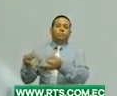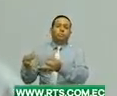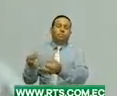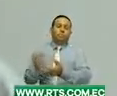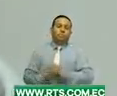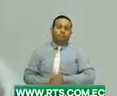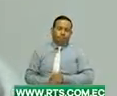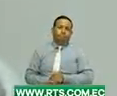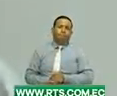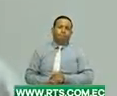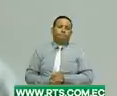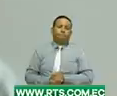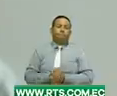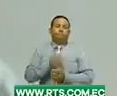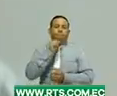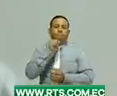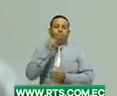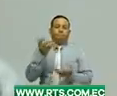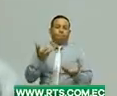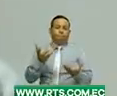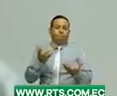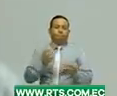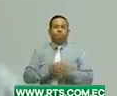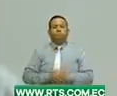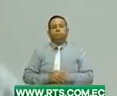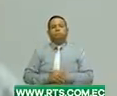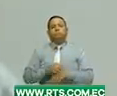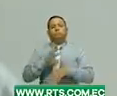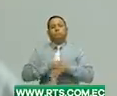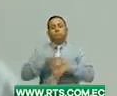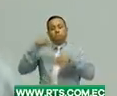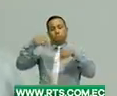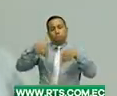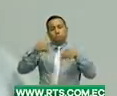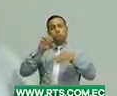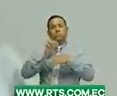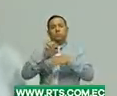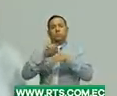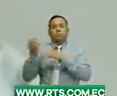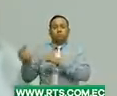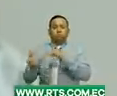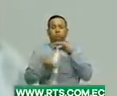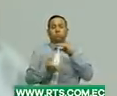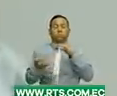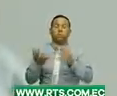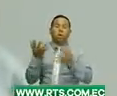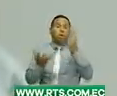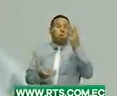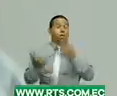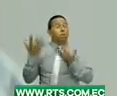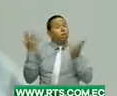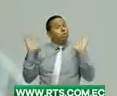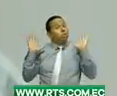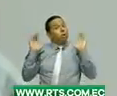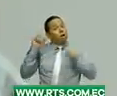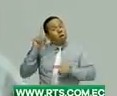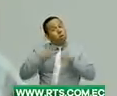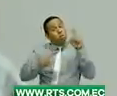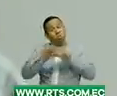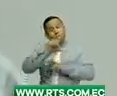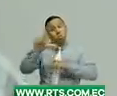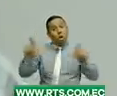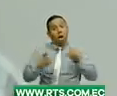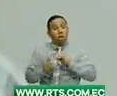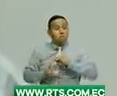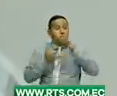kits al exterior y la distribución aquí dentro del país. Y eso puede ser que no llegue el material a algunas delegaciones.